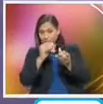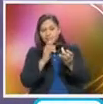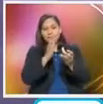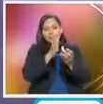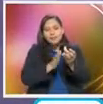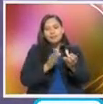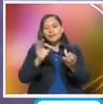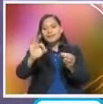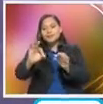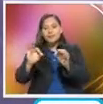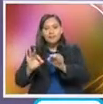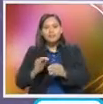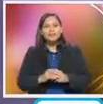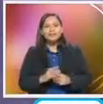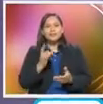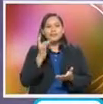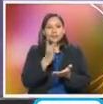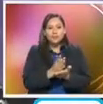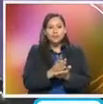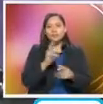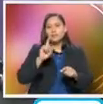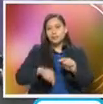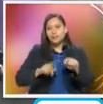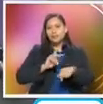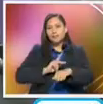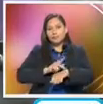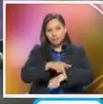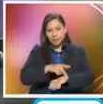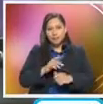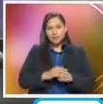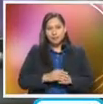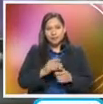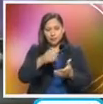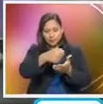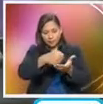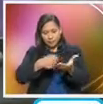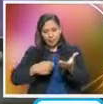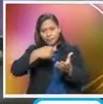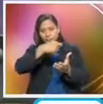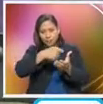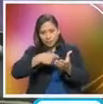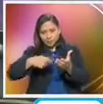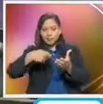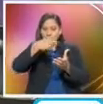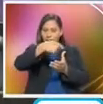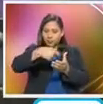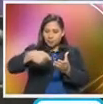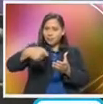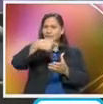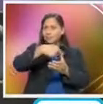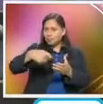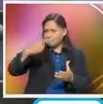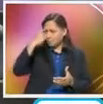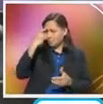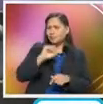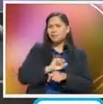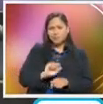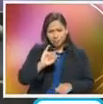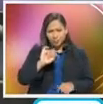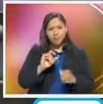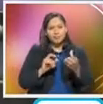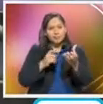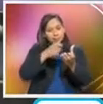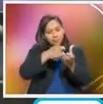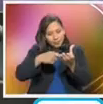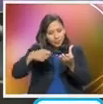rebanadas, ¿sí? Lo que queremos es nada más quitar como la piel, ¿sí? Ya. Y Es muy sencillo. sí, es muy fácil. Ya nada más quitar